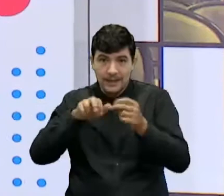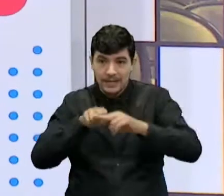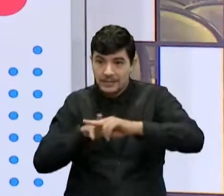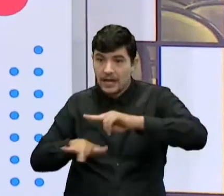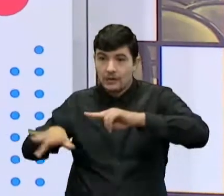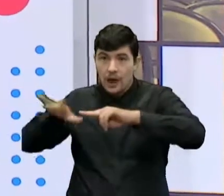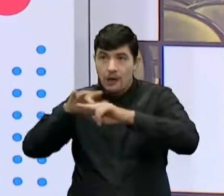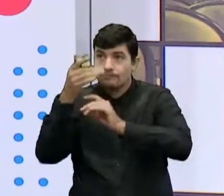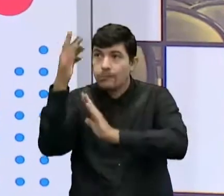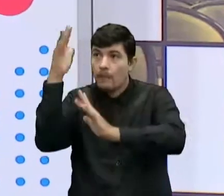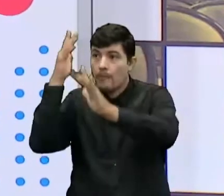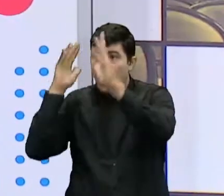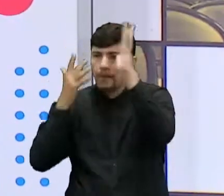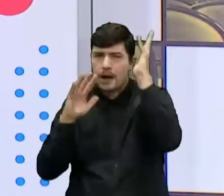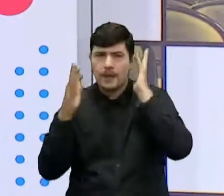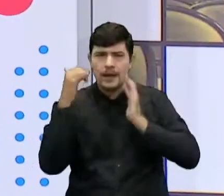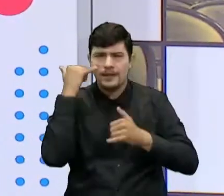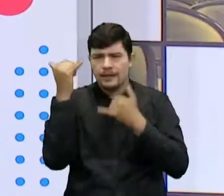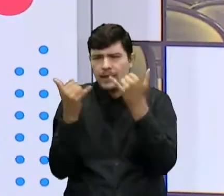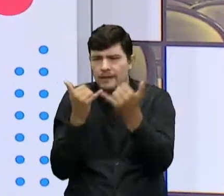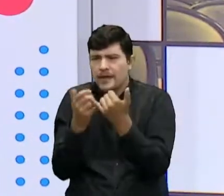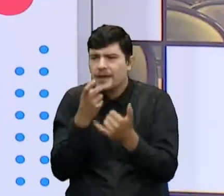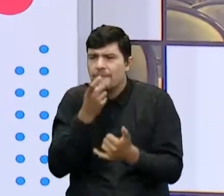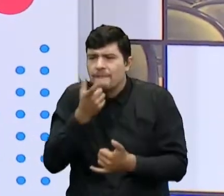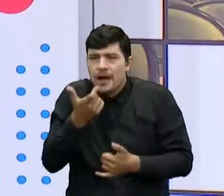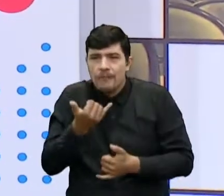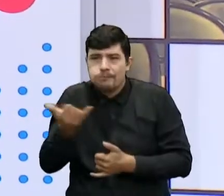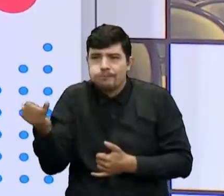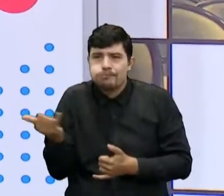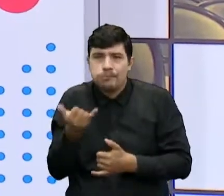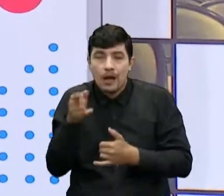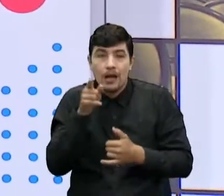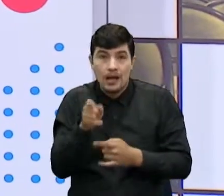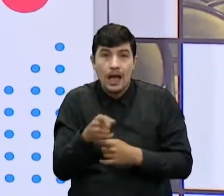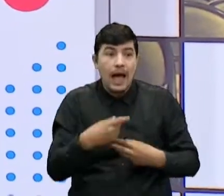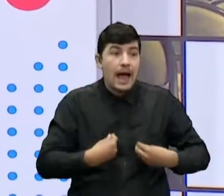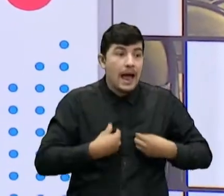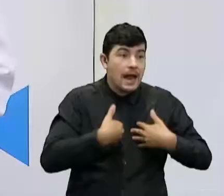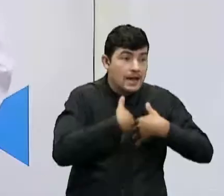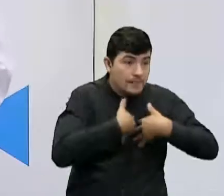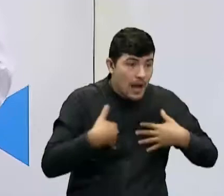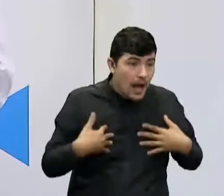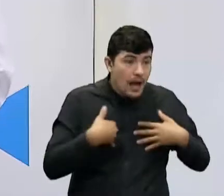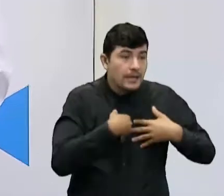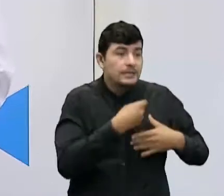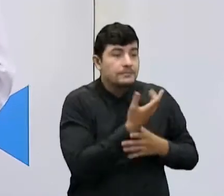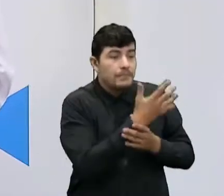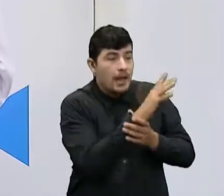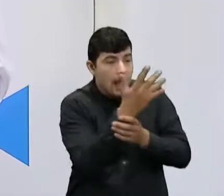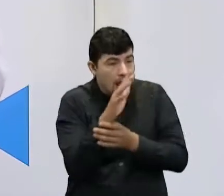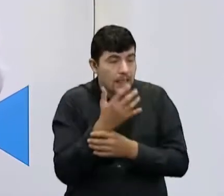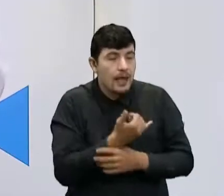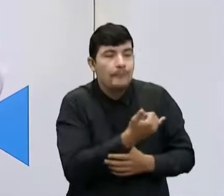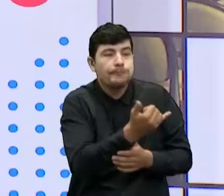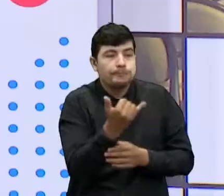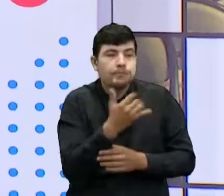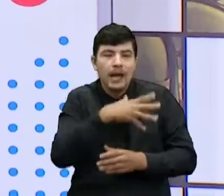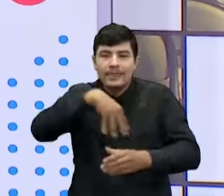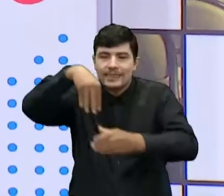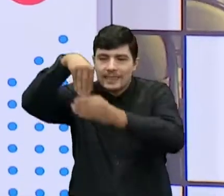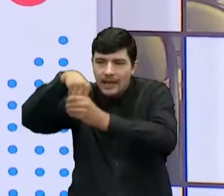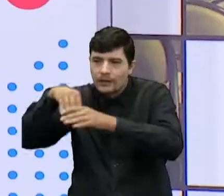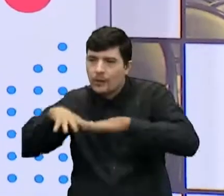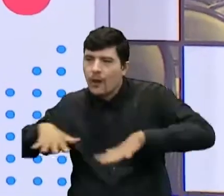Sí Los identificamos muy fácil Porque ya dijimos que qué Que los bióticos eran los que qué Los físicos Los seres vivos